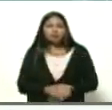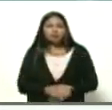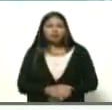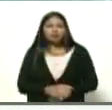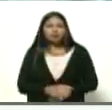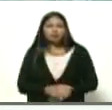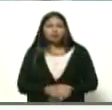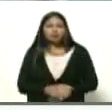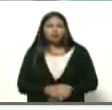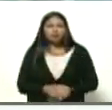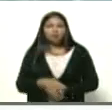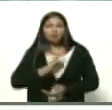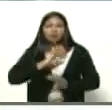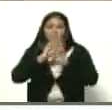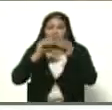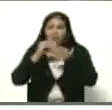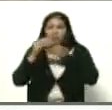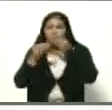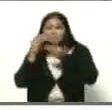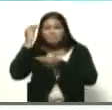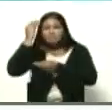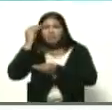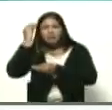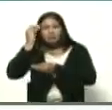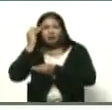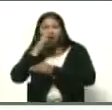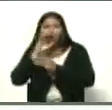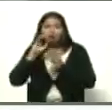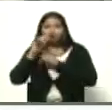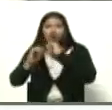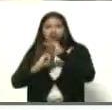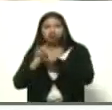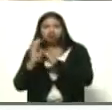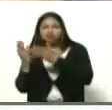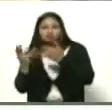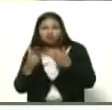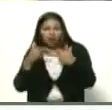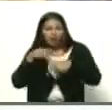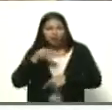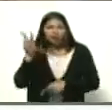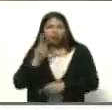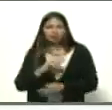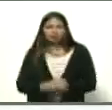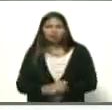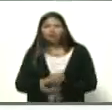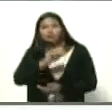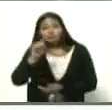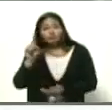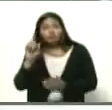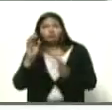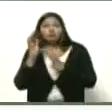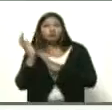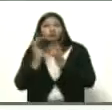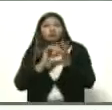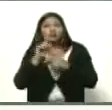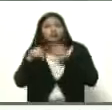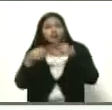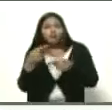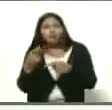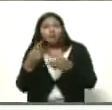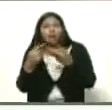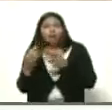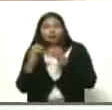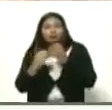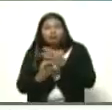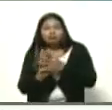de fabricación extranjera, ¿no? Entonces es un engendro, lamentablemente el 11 de abril es el embrión y de ahí salieron unos